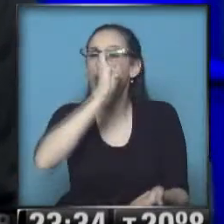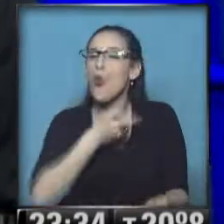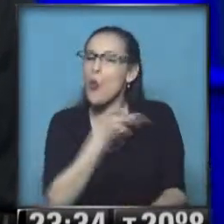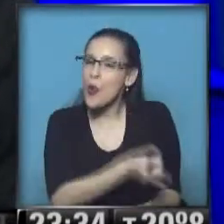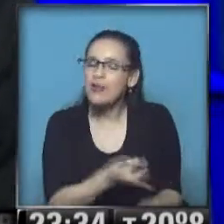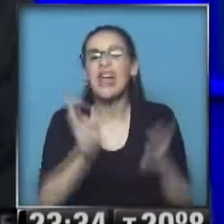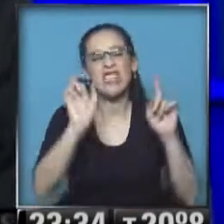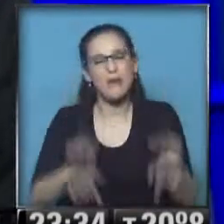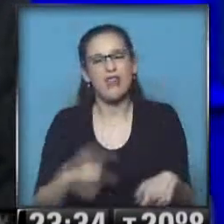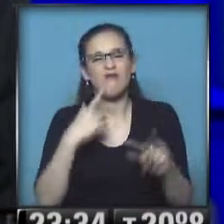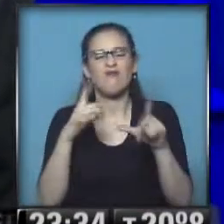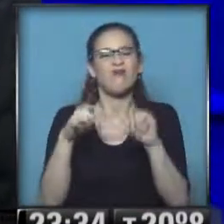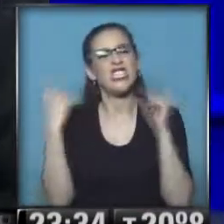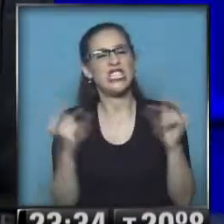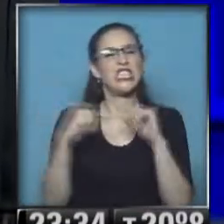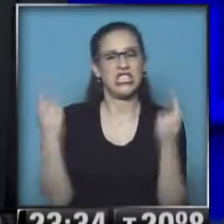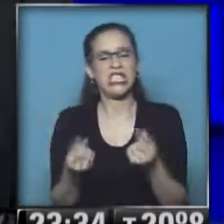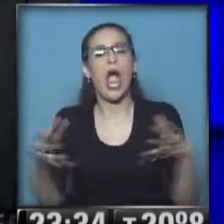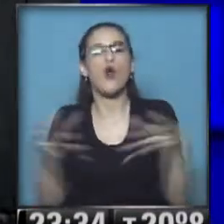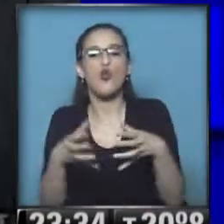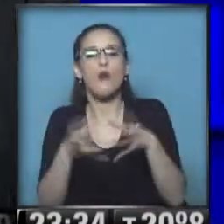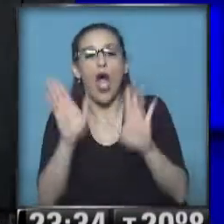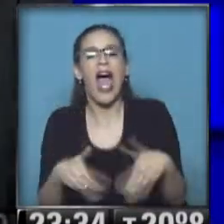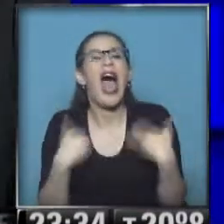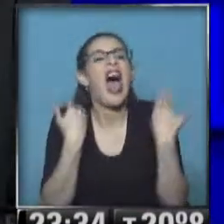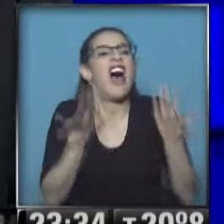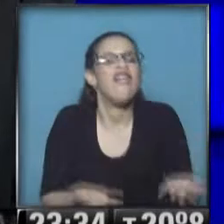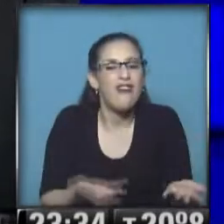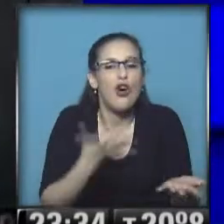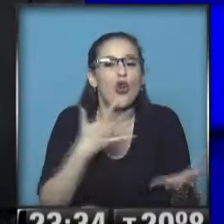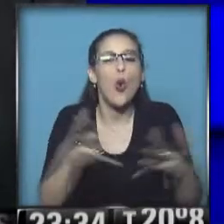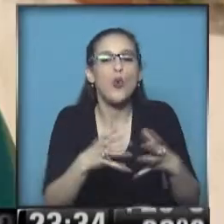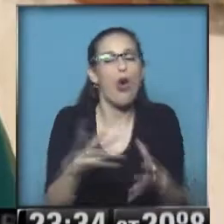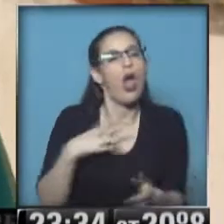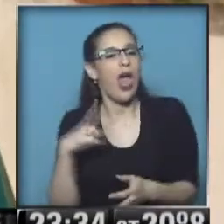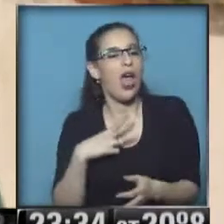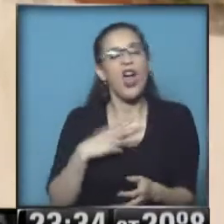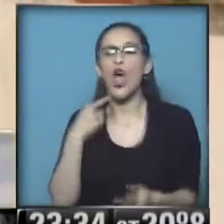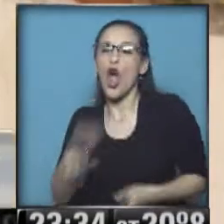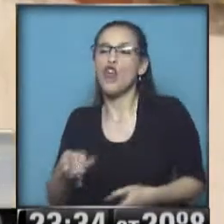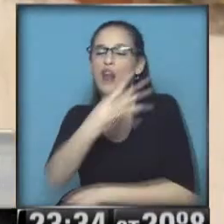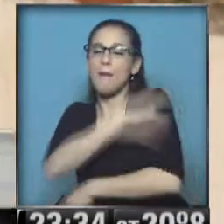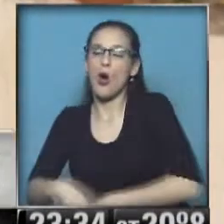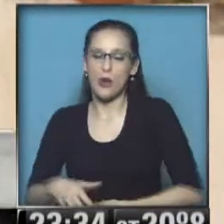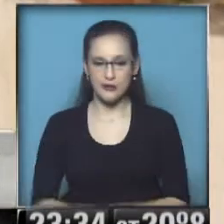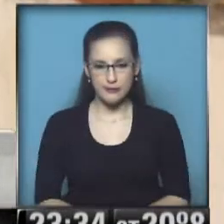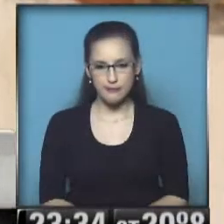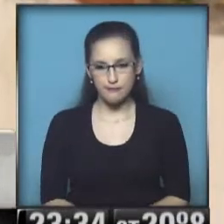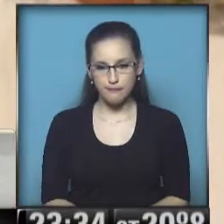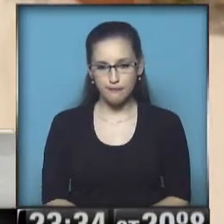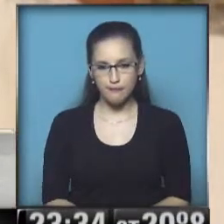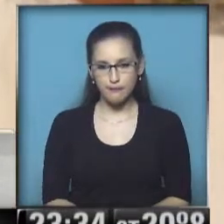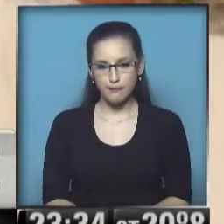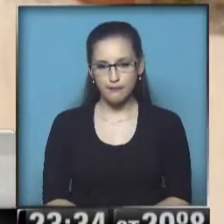posiciones eclesiásticas que están en favor de las políticas de los poderosos y en contra de los pobres. Nosotros en el documento que hicimos como curas